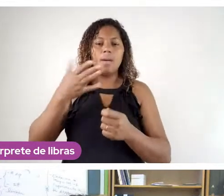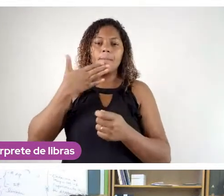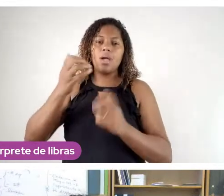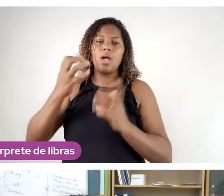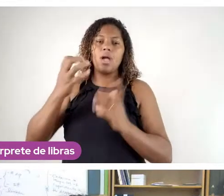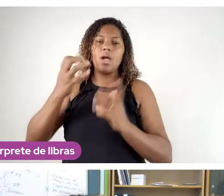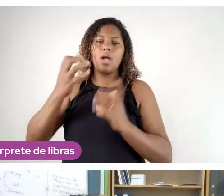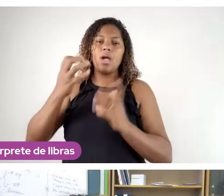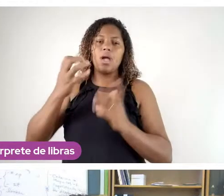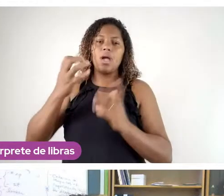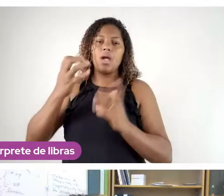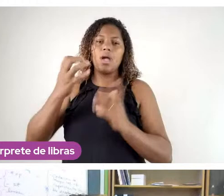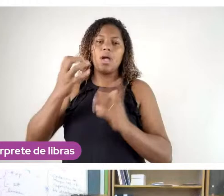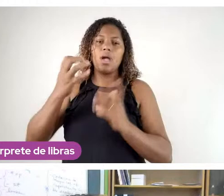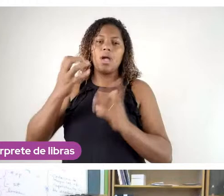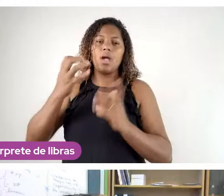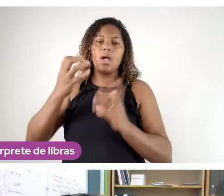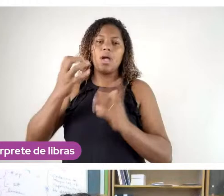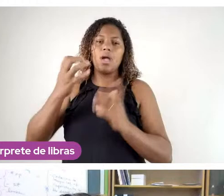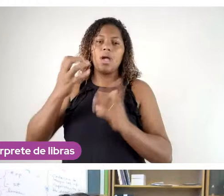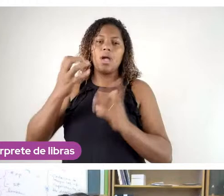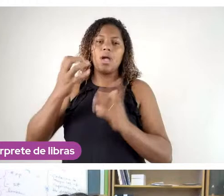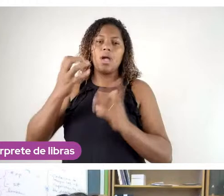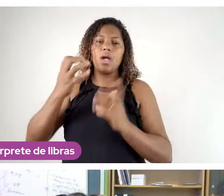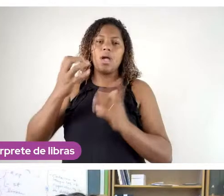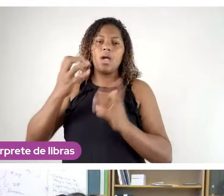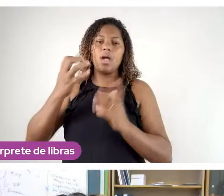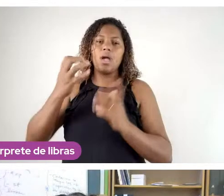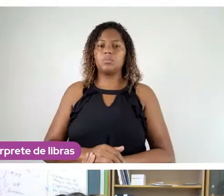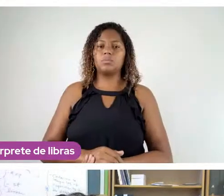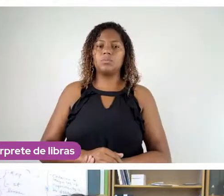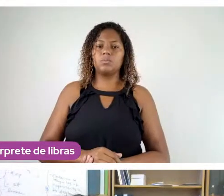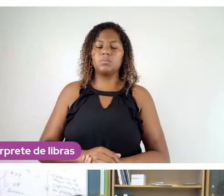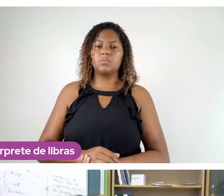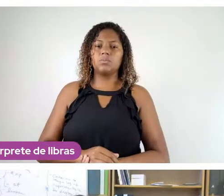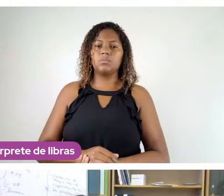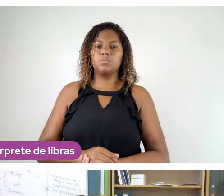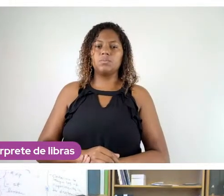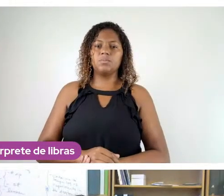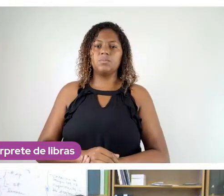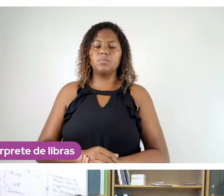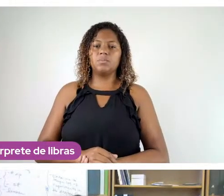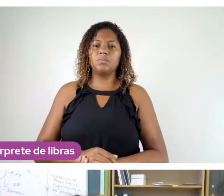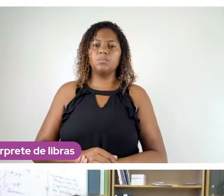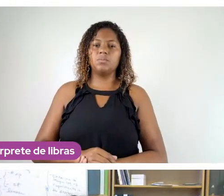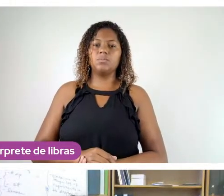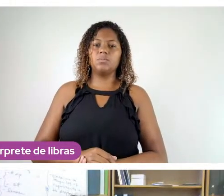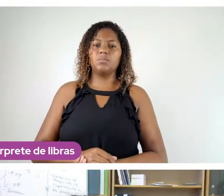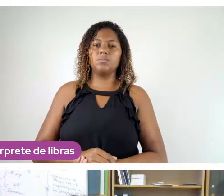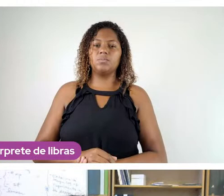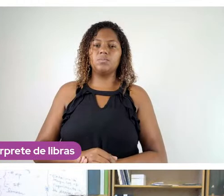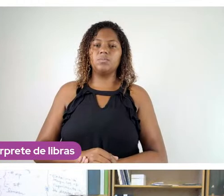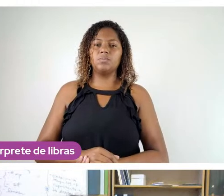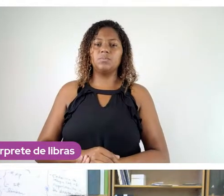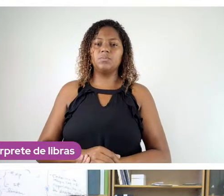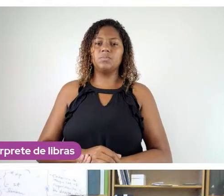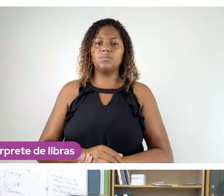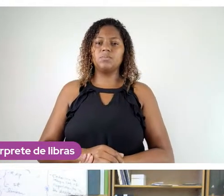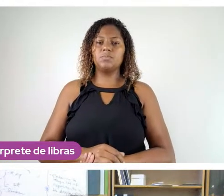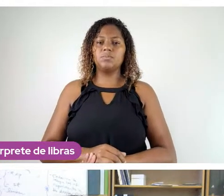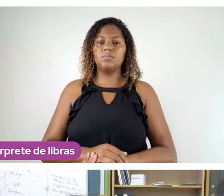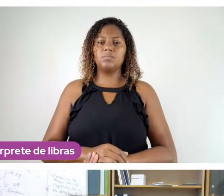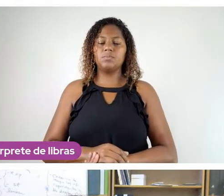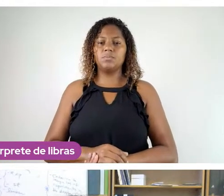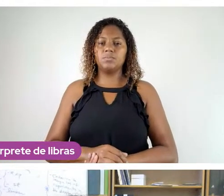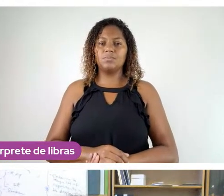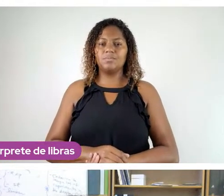mucho encanto. Si empiezas a construir masivamente toda esa fauna, se va a perder, no vas a tener esa oportunidad